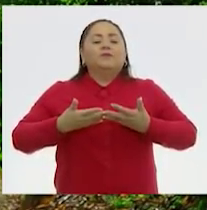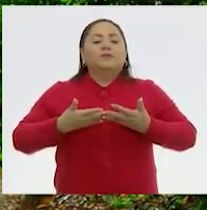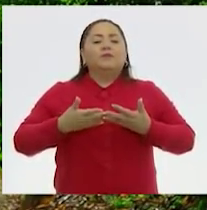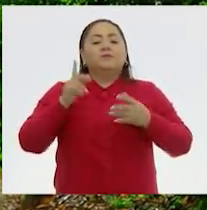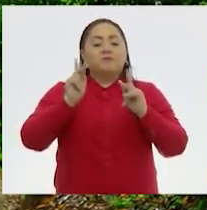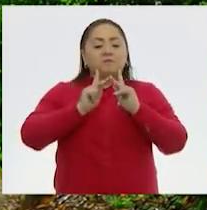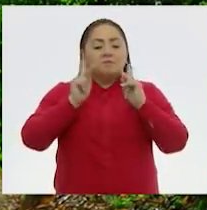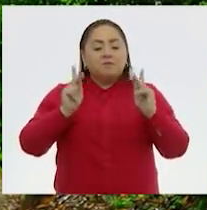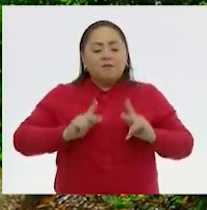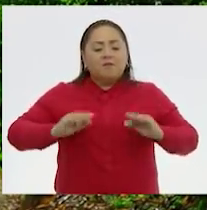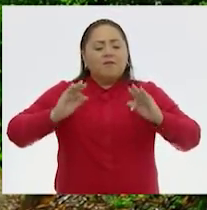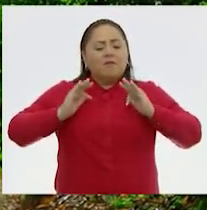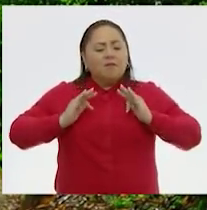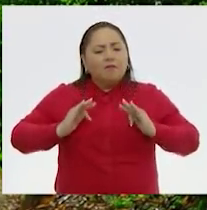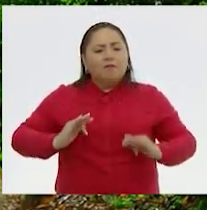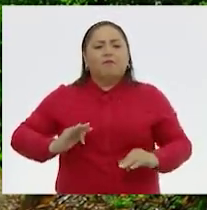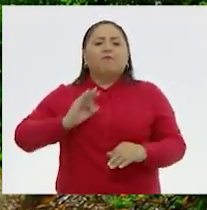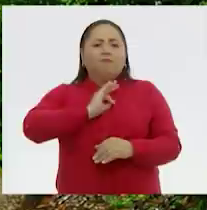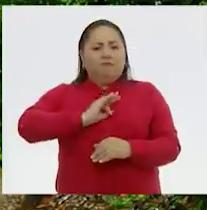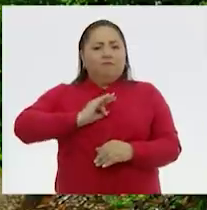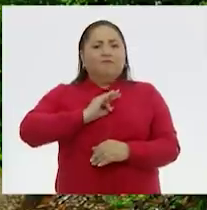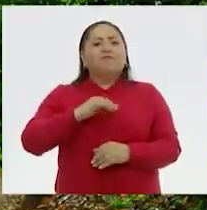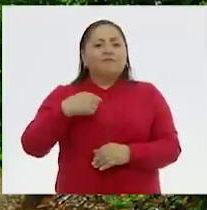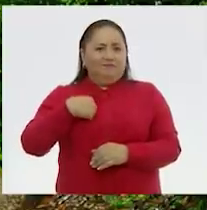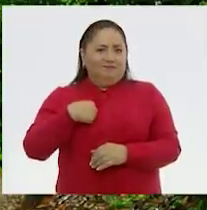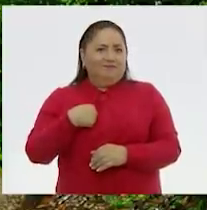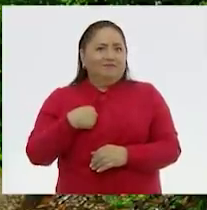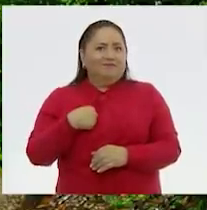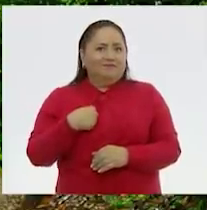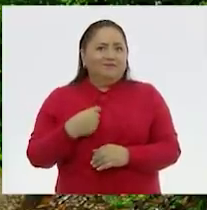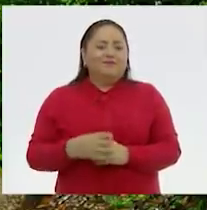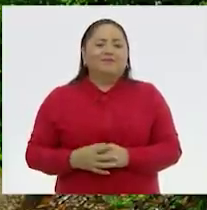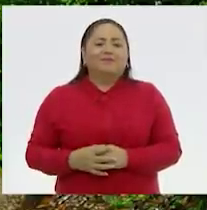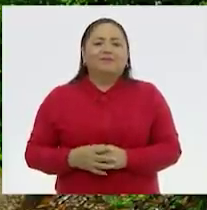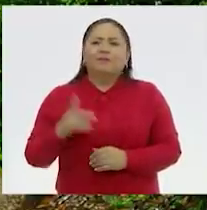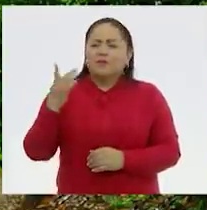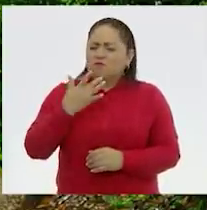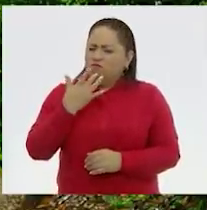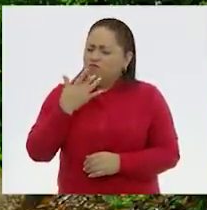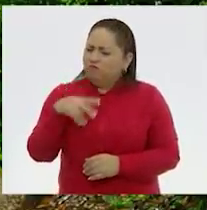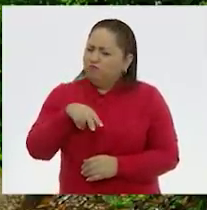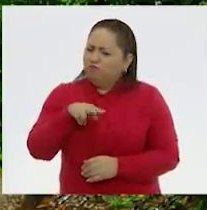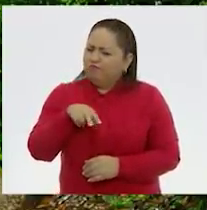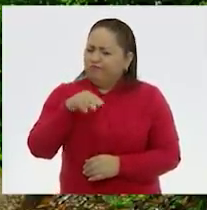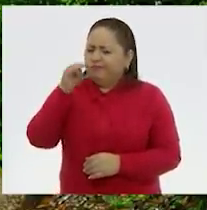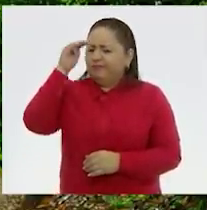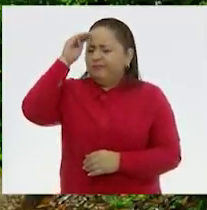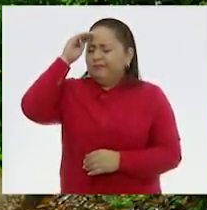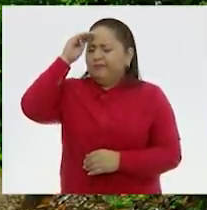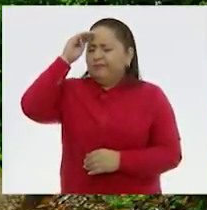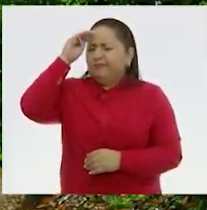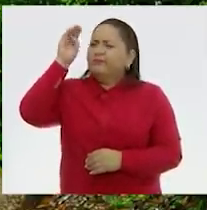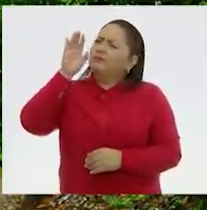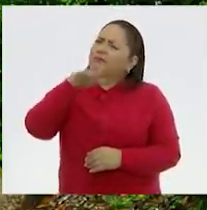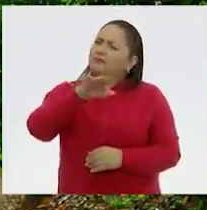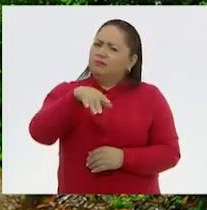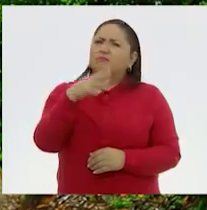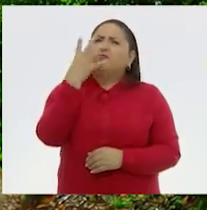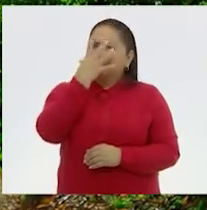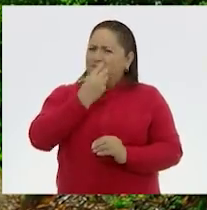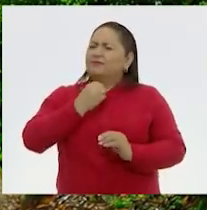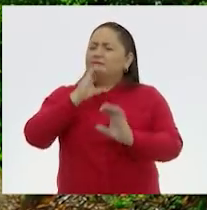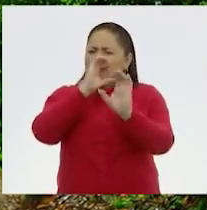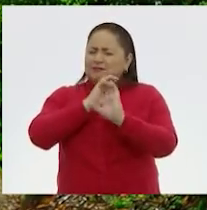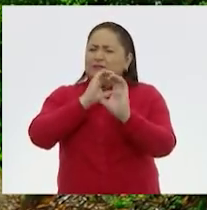En paz y en calma feliz voy a ser. El dinosaurio se quedó muy pensativo. Y dijo, oye, está muy bonita la